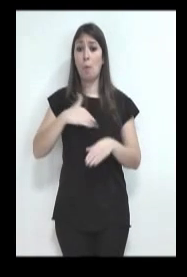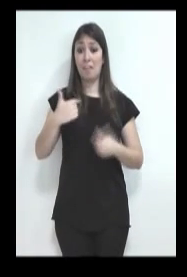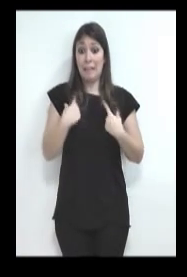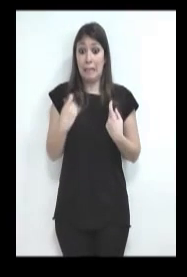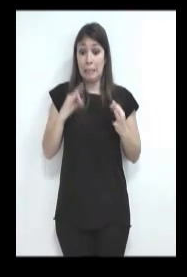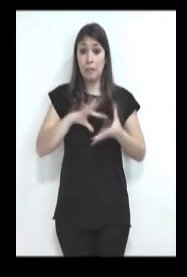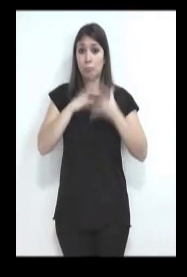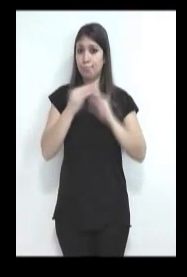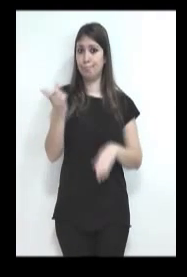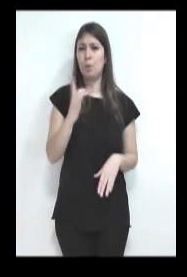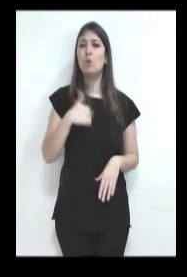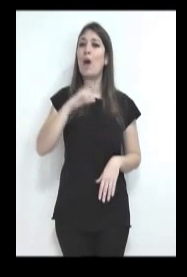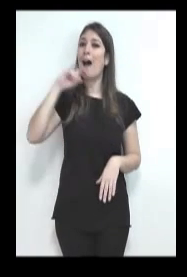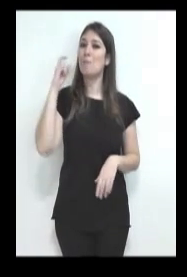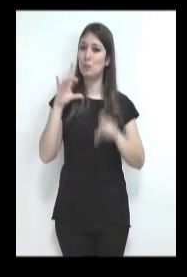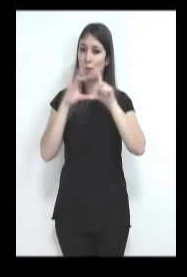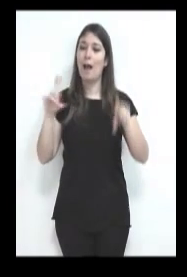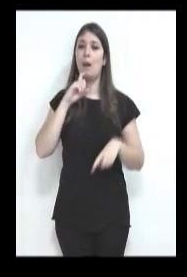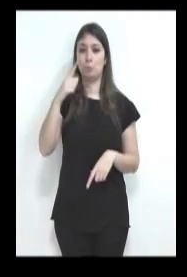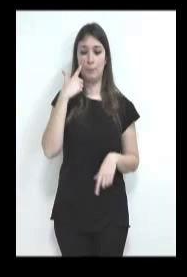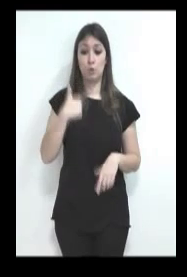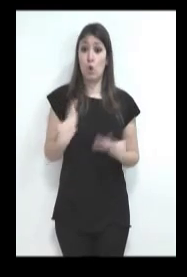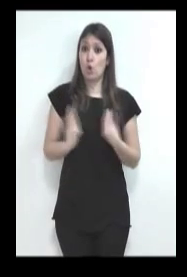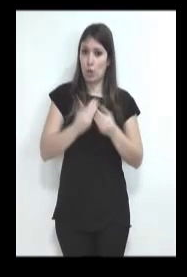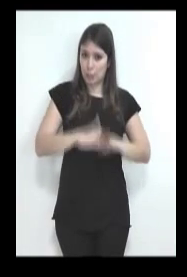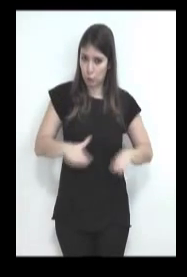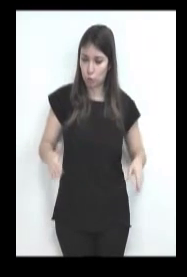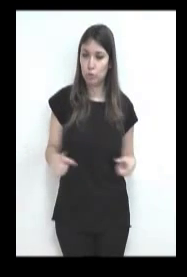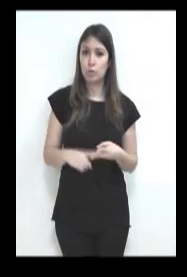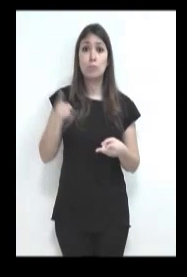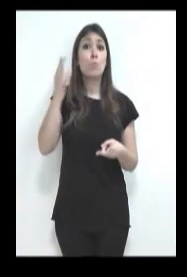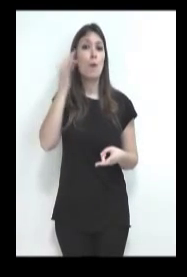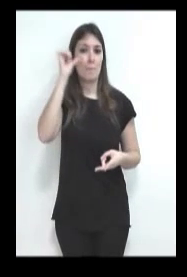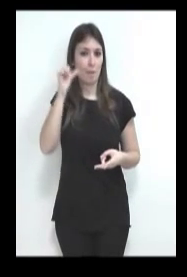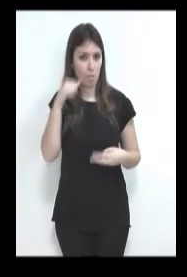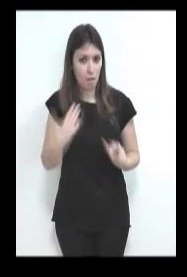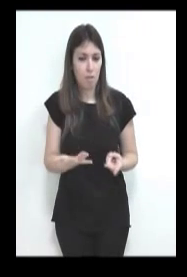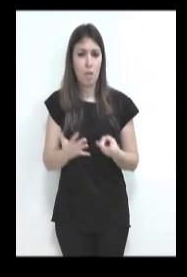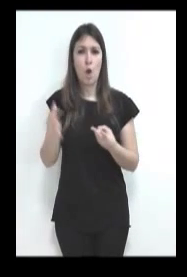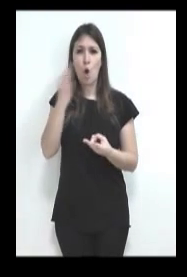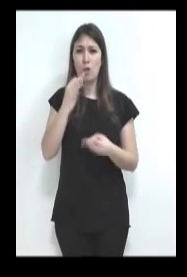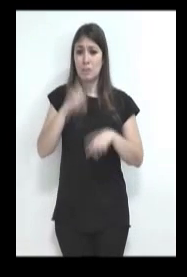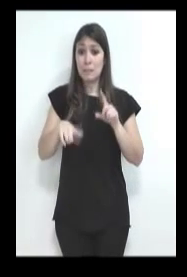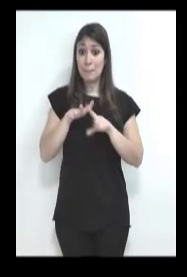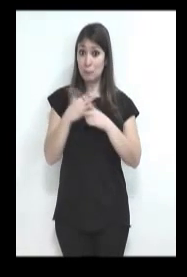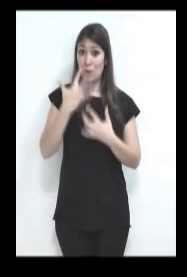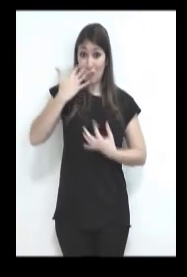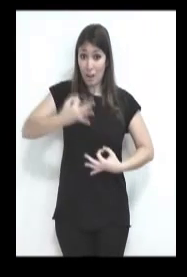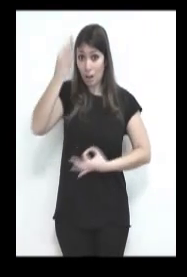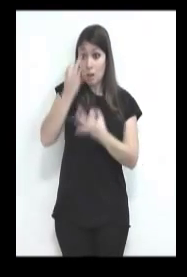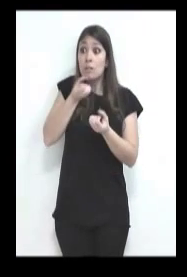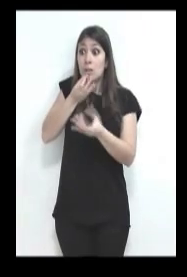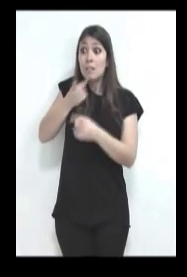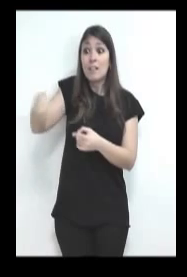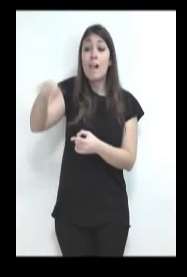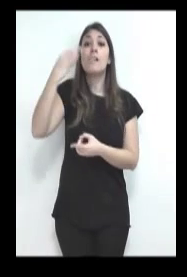digo a la agencia de viajes, oye, que viajo con niños, que viajo pues con una embarazada o que viajo con mis circunstancias,